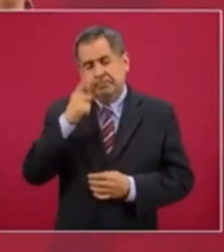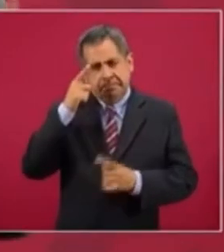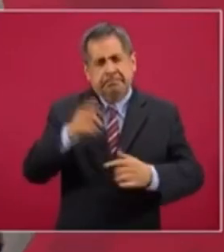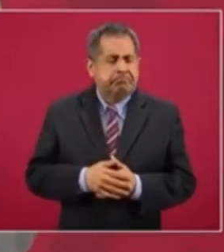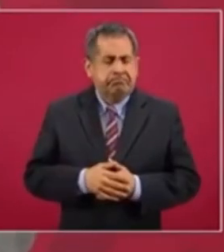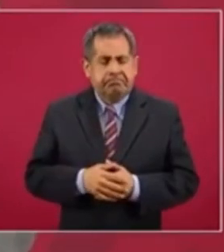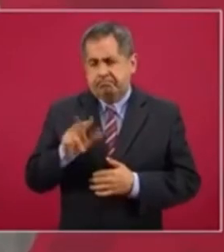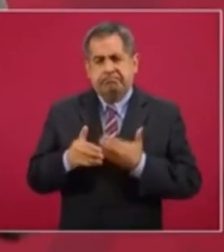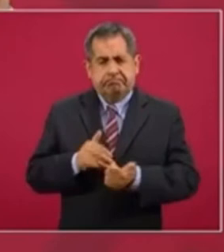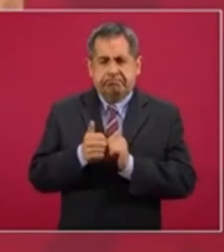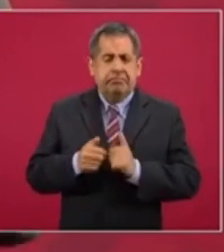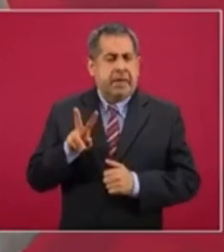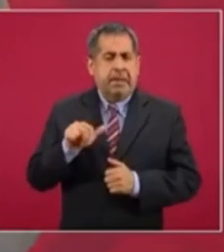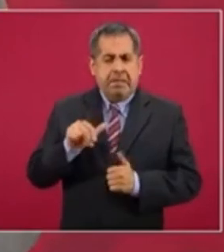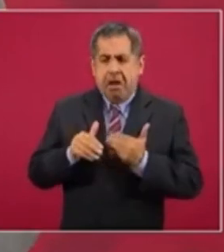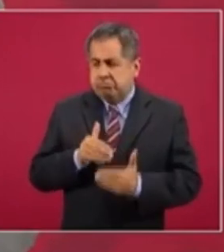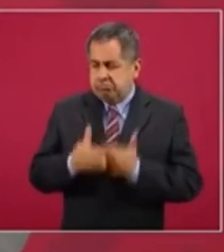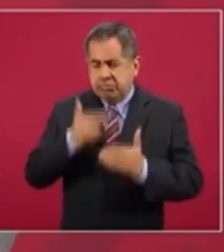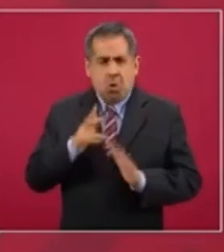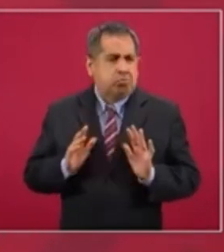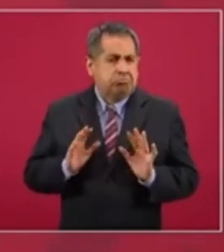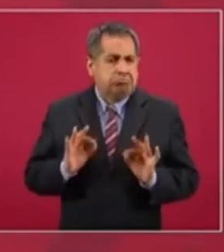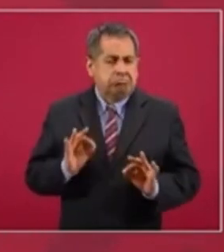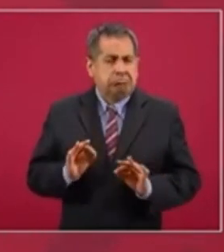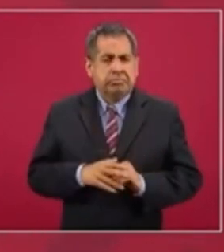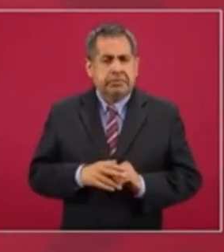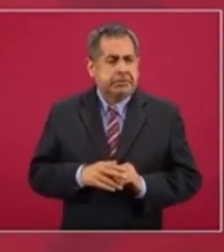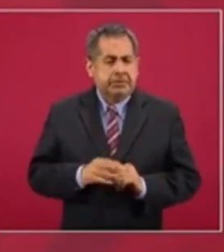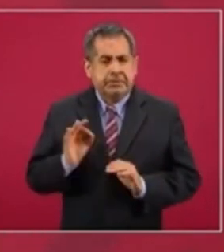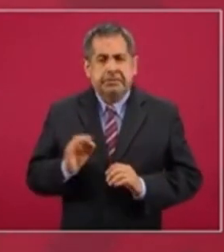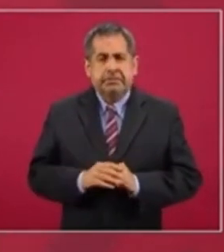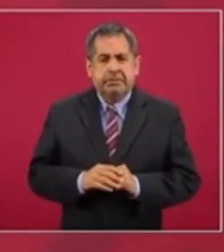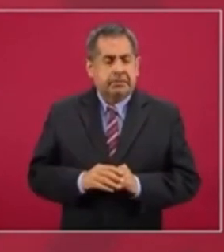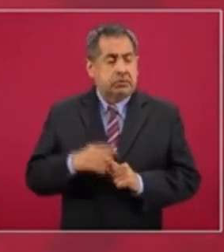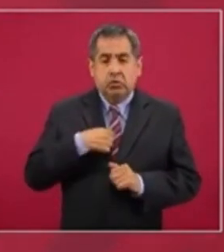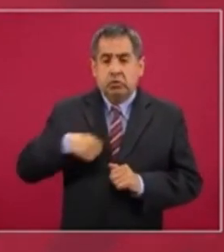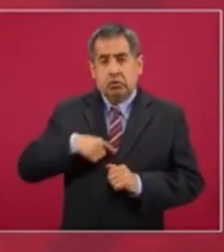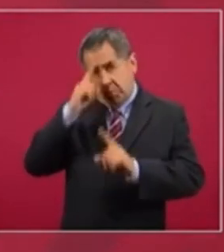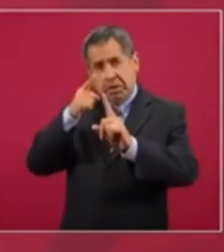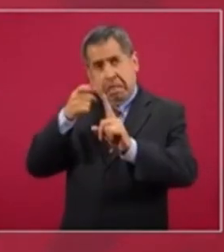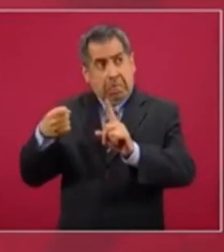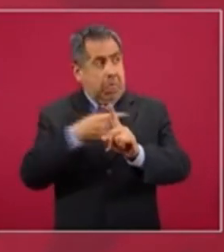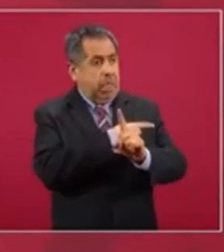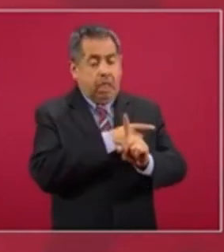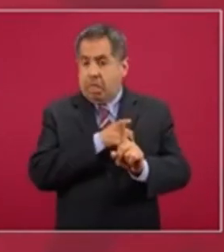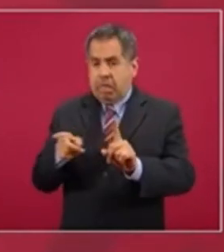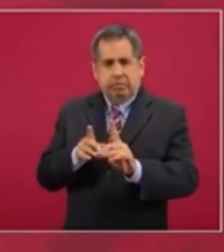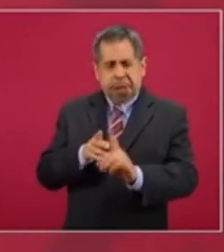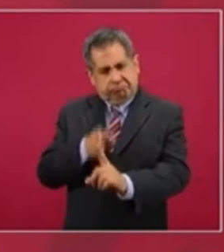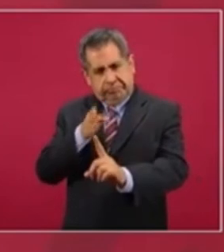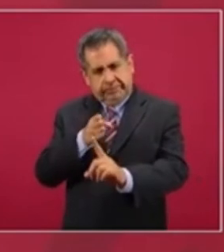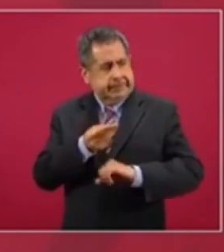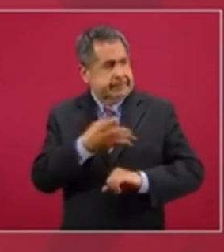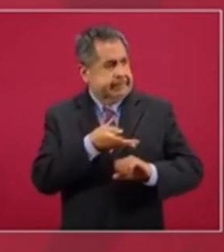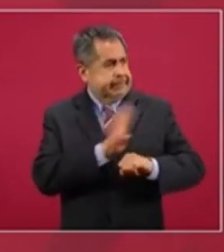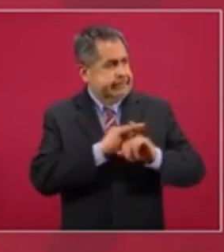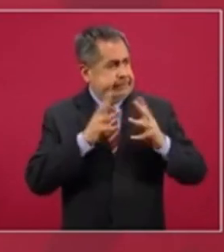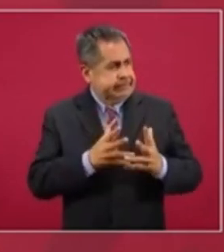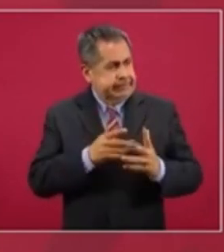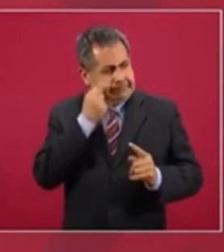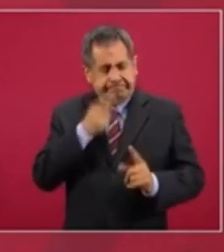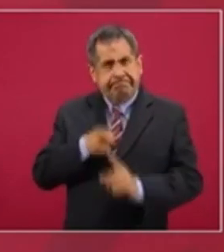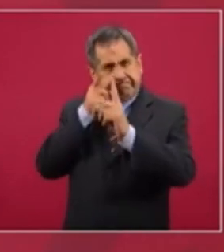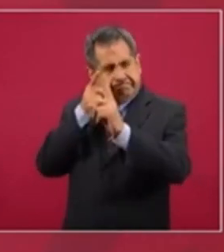Entonces estamos bien, ahí vamos. No nos han sacado del camino ni la pandemia ni la